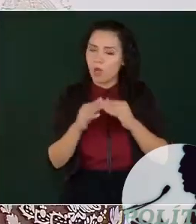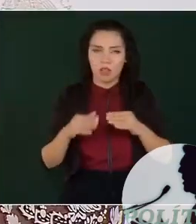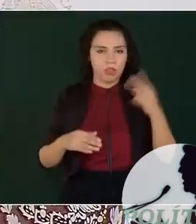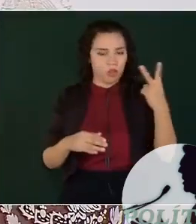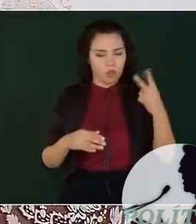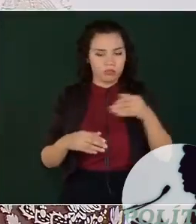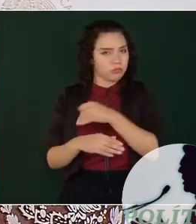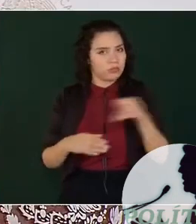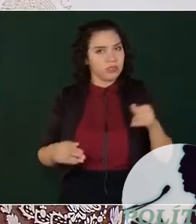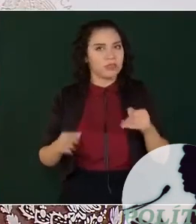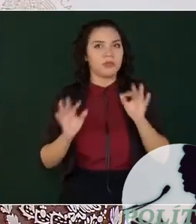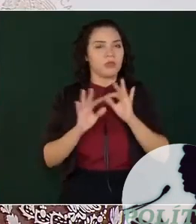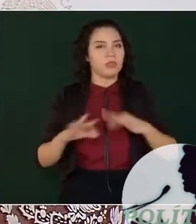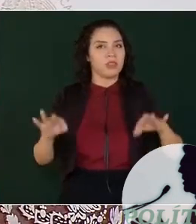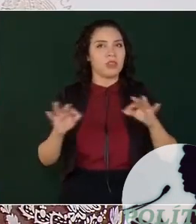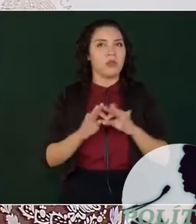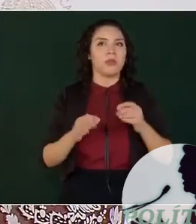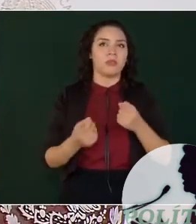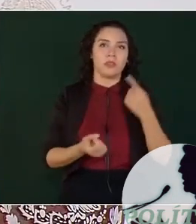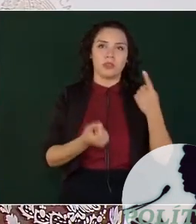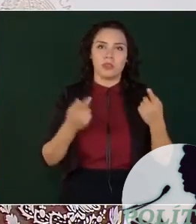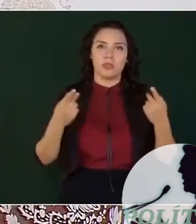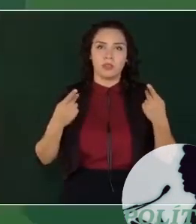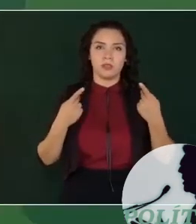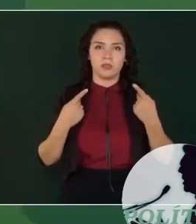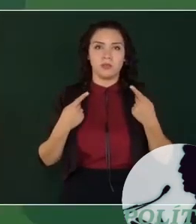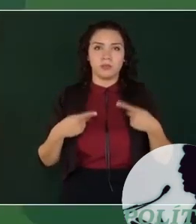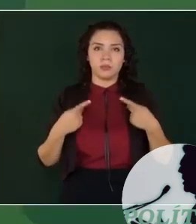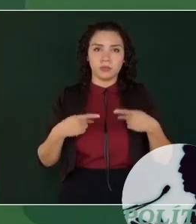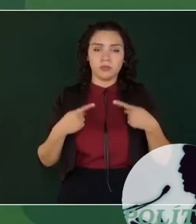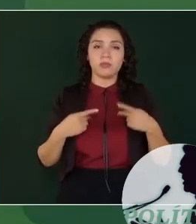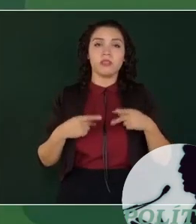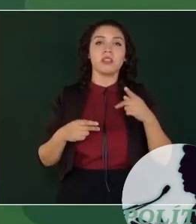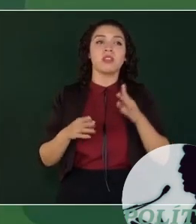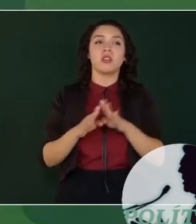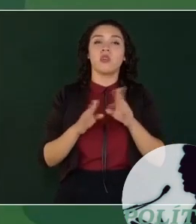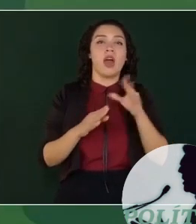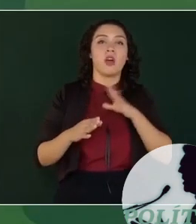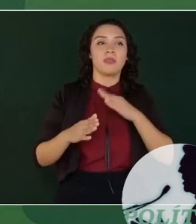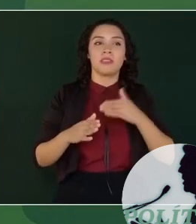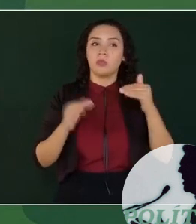entre delincuencia y autoridad, no se avanza.